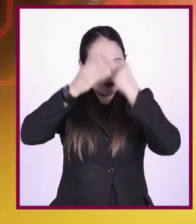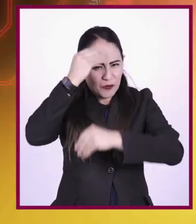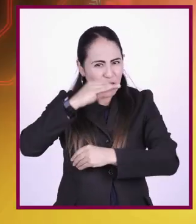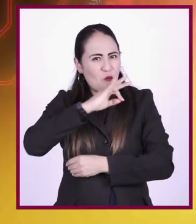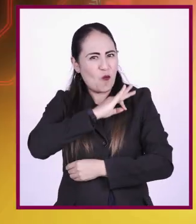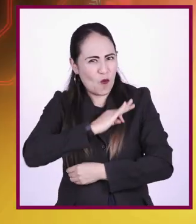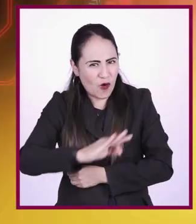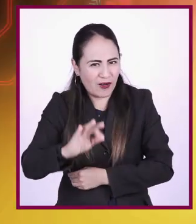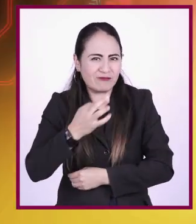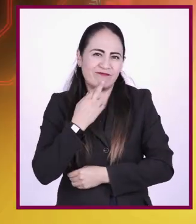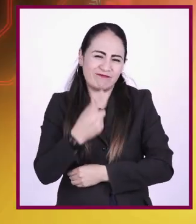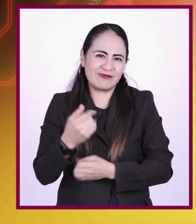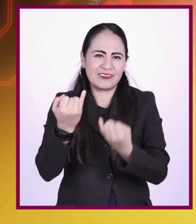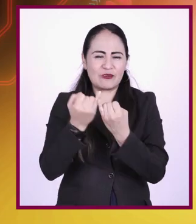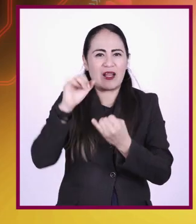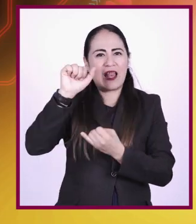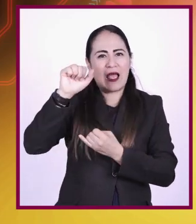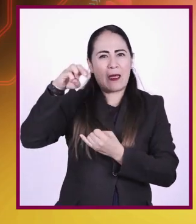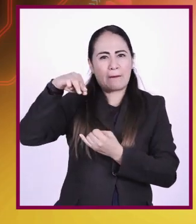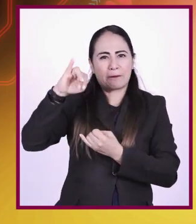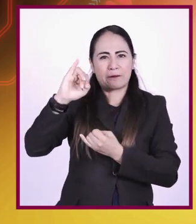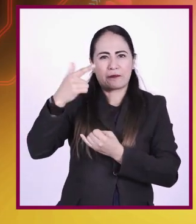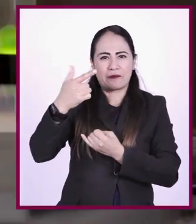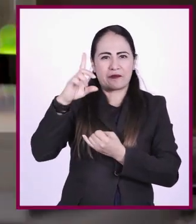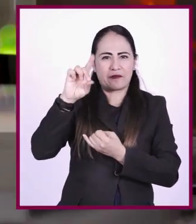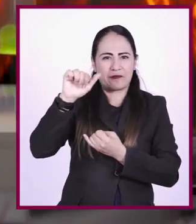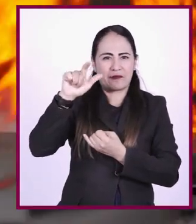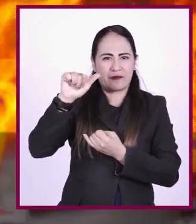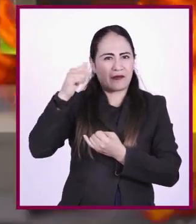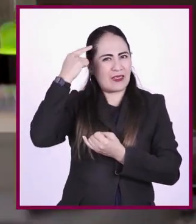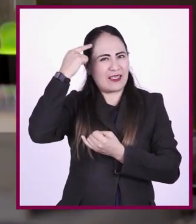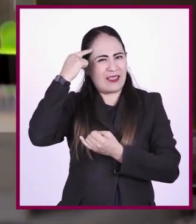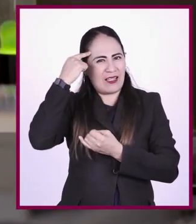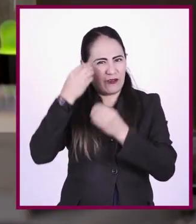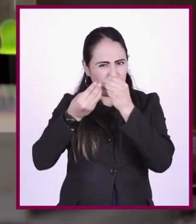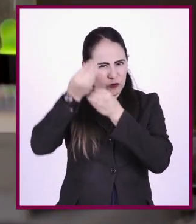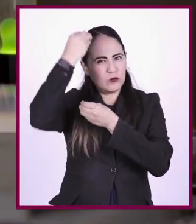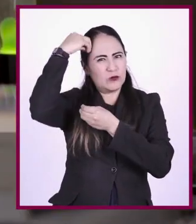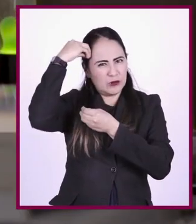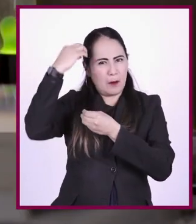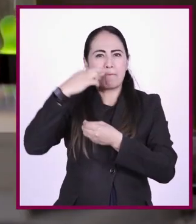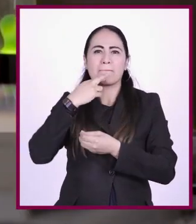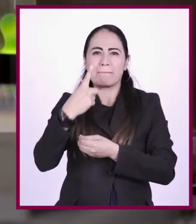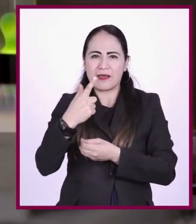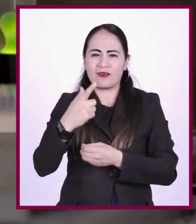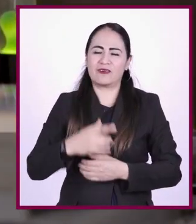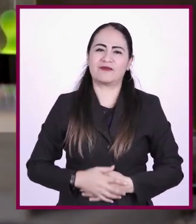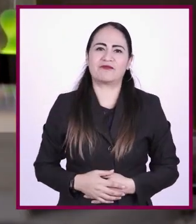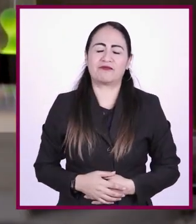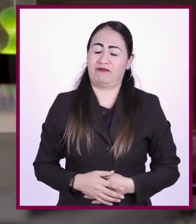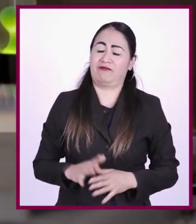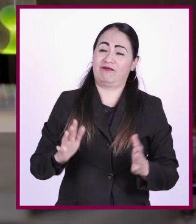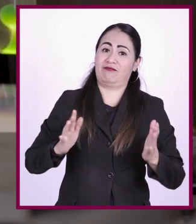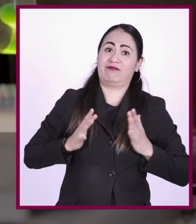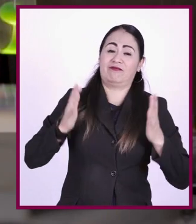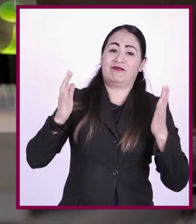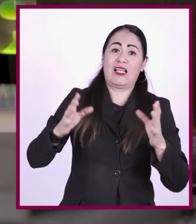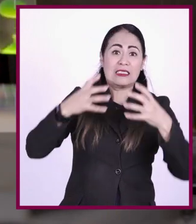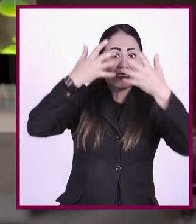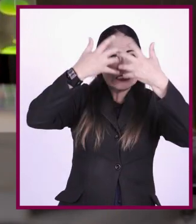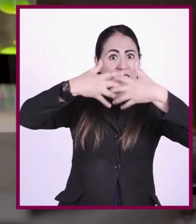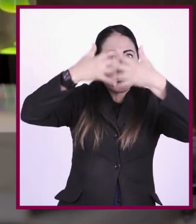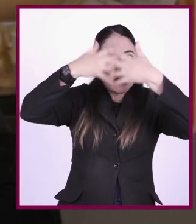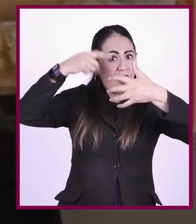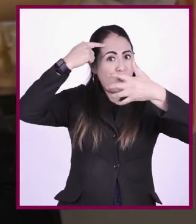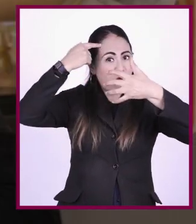amígdala filtre la información al neocórtex. No inventes, Juanma. Nuestro cerebro es increíble y la forma en que aprende